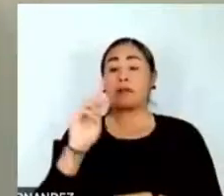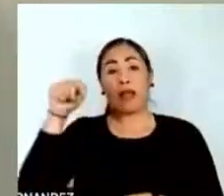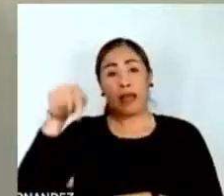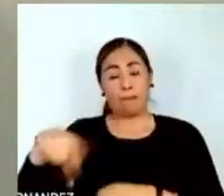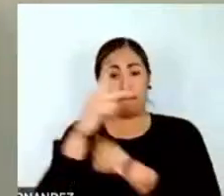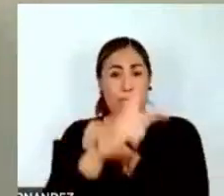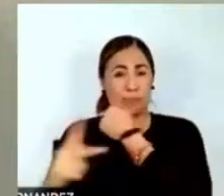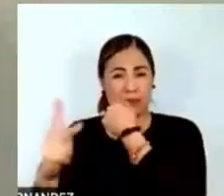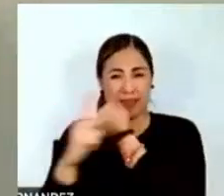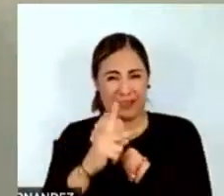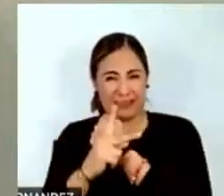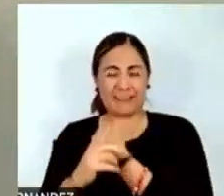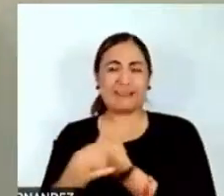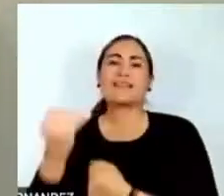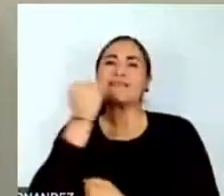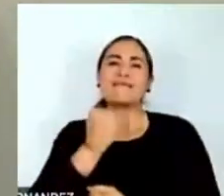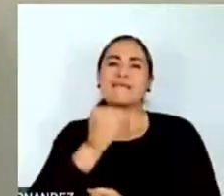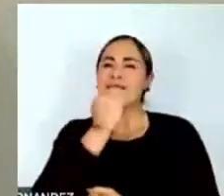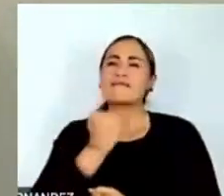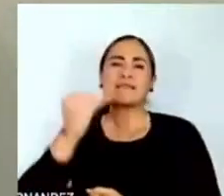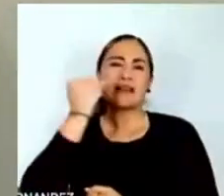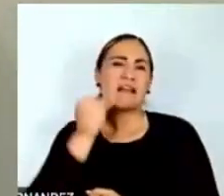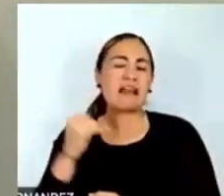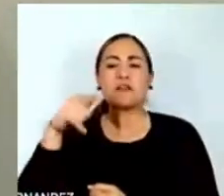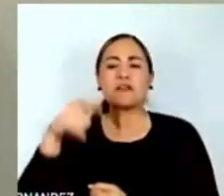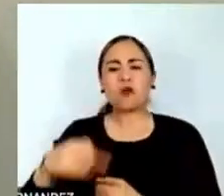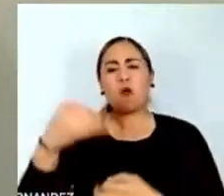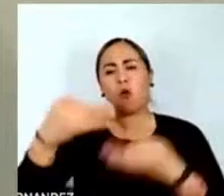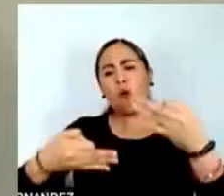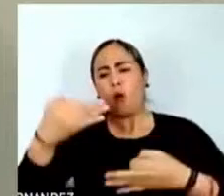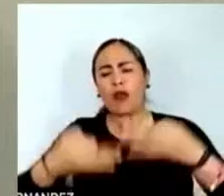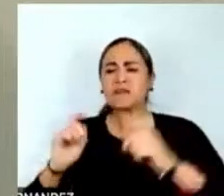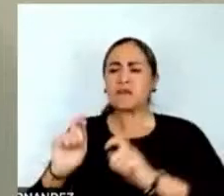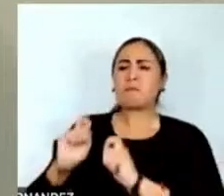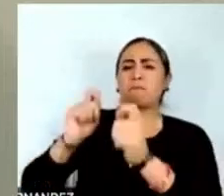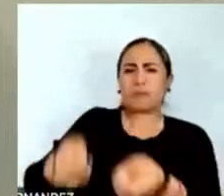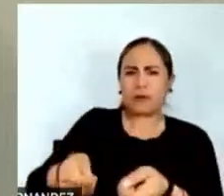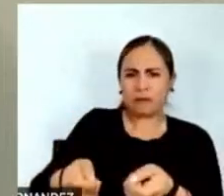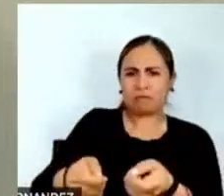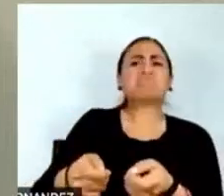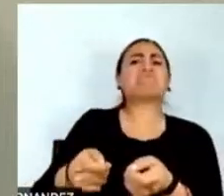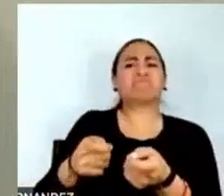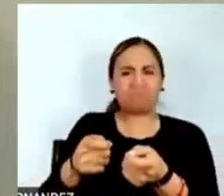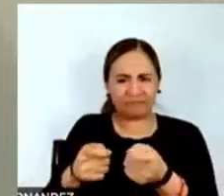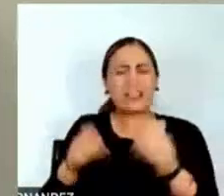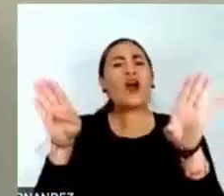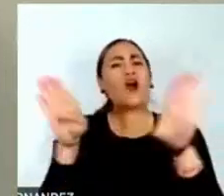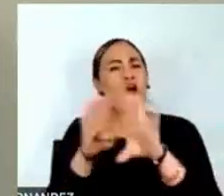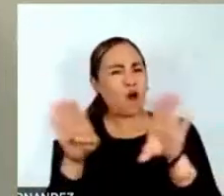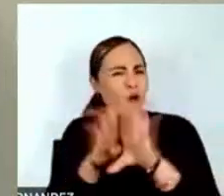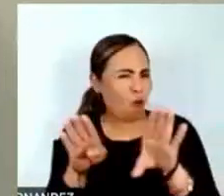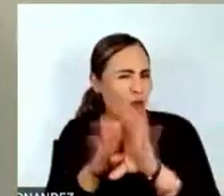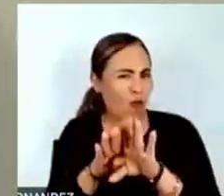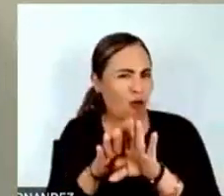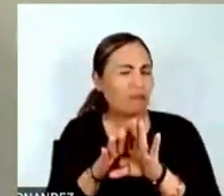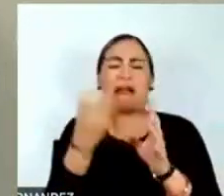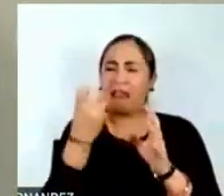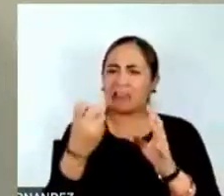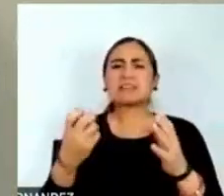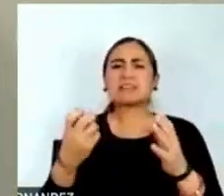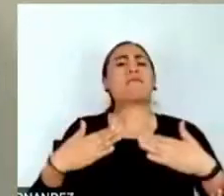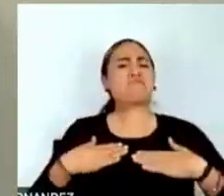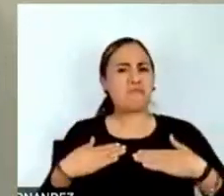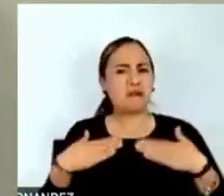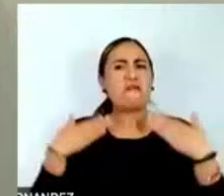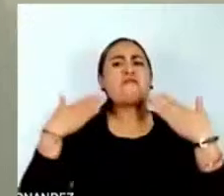de jueces, bajo el cual el deber de designar a los jueces es confiado a una figura constitucional de